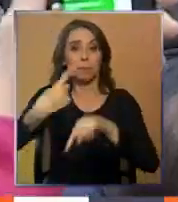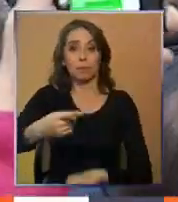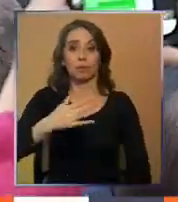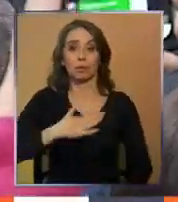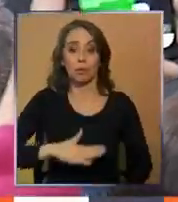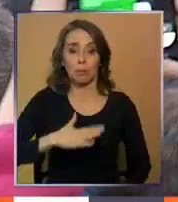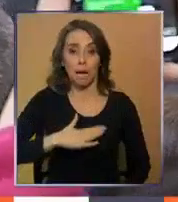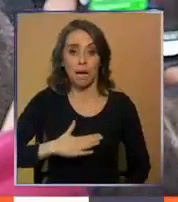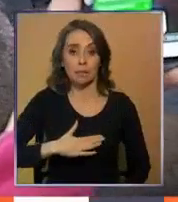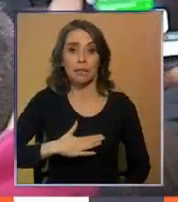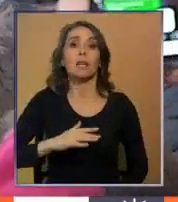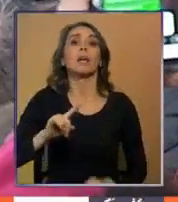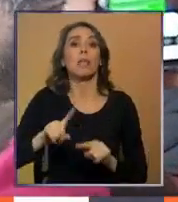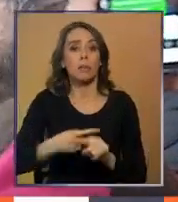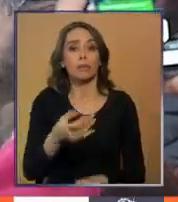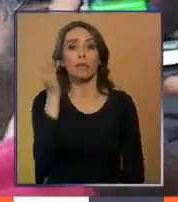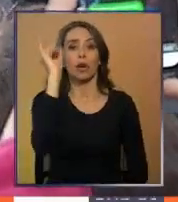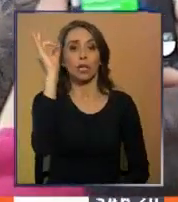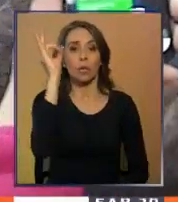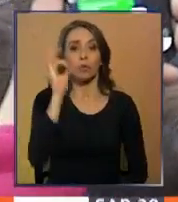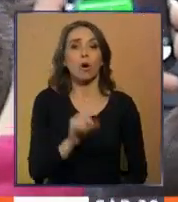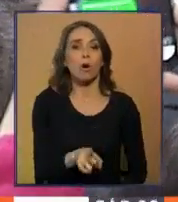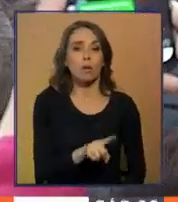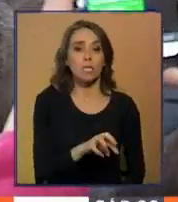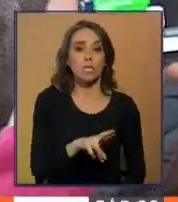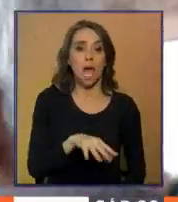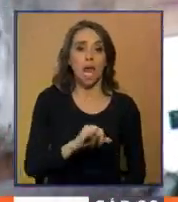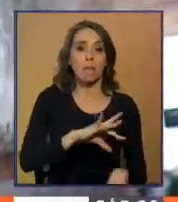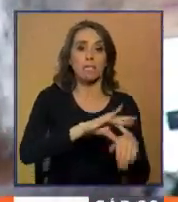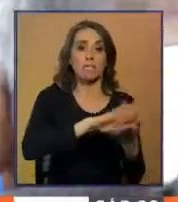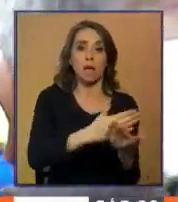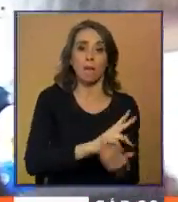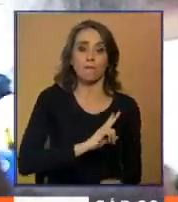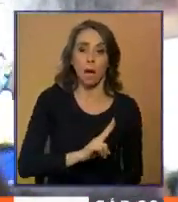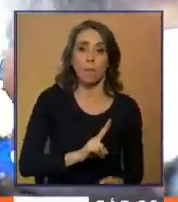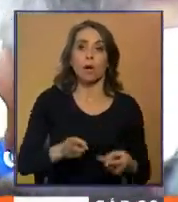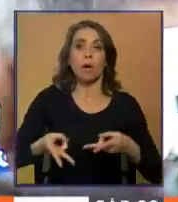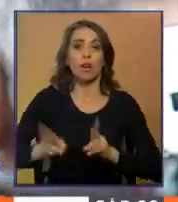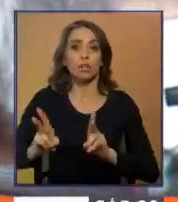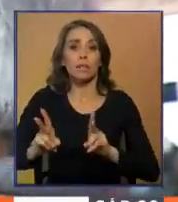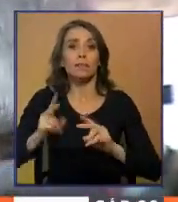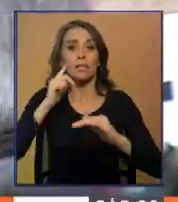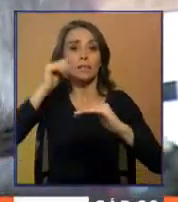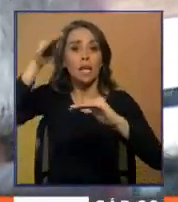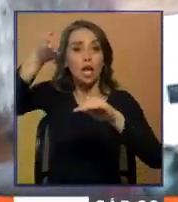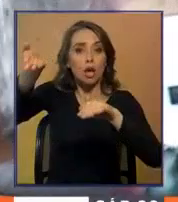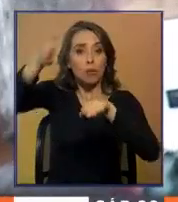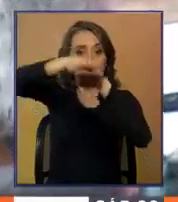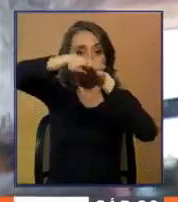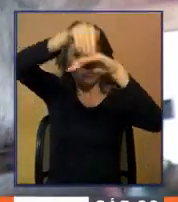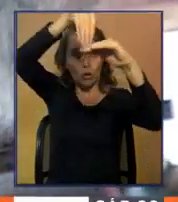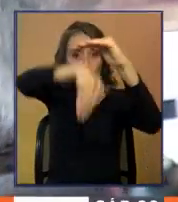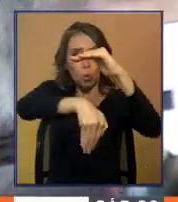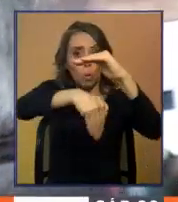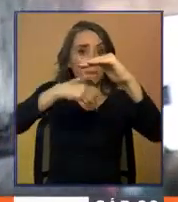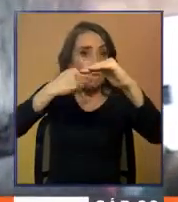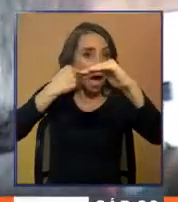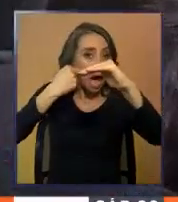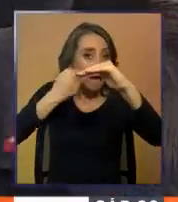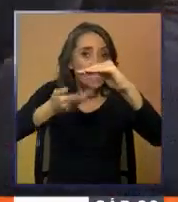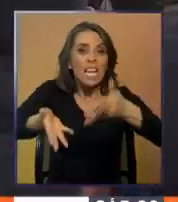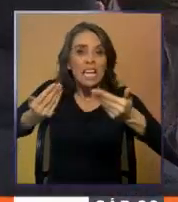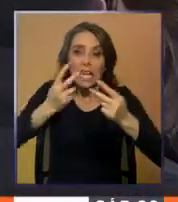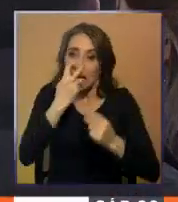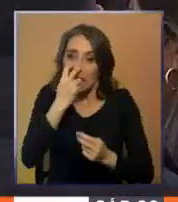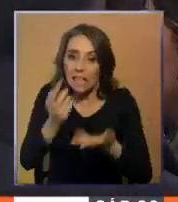se sostendrá una nueva reunión para que la Seremía de Salud de Valparaíso autorice la revisión de las tumbas a la espera de que los restos de sus seres